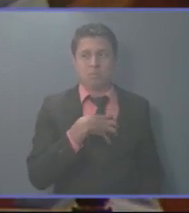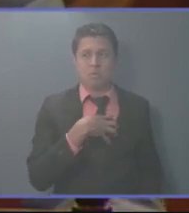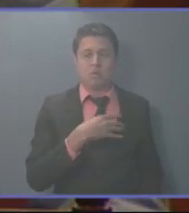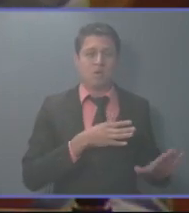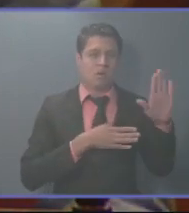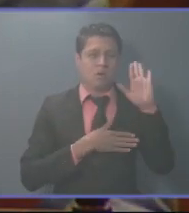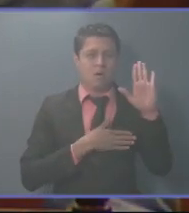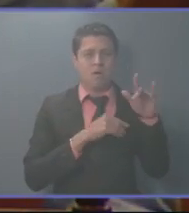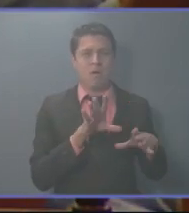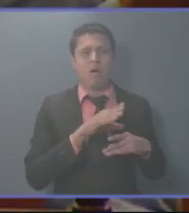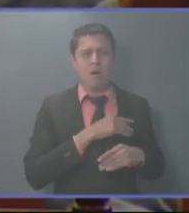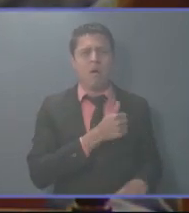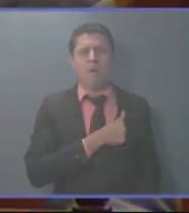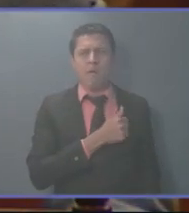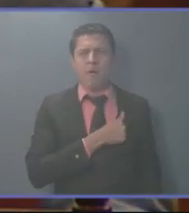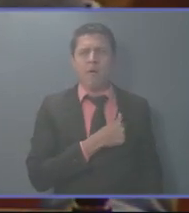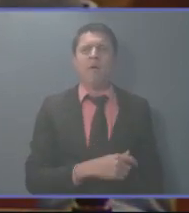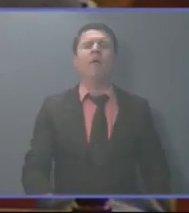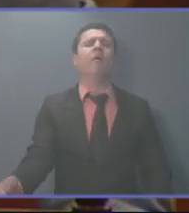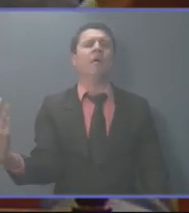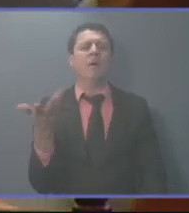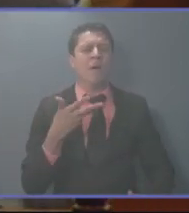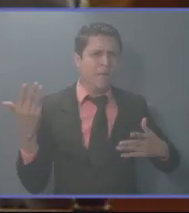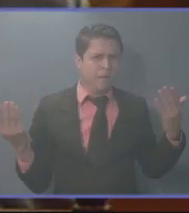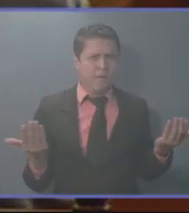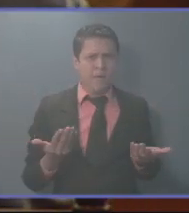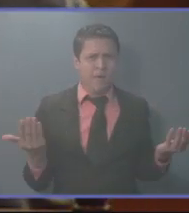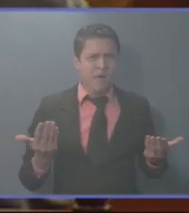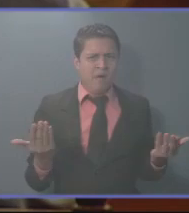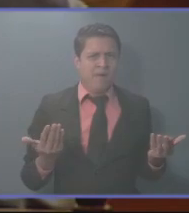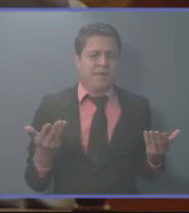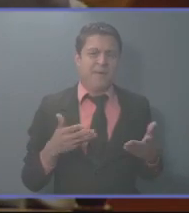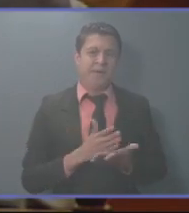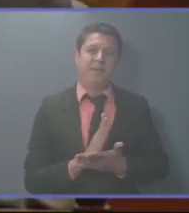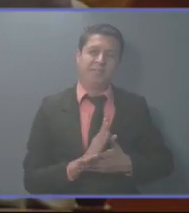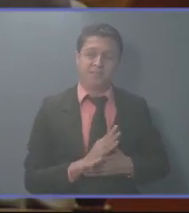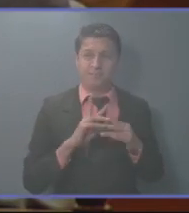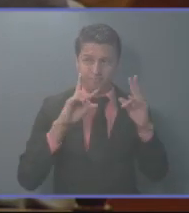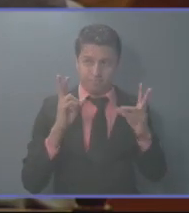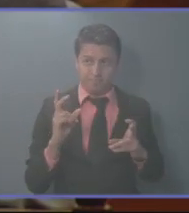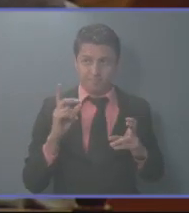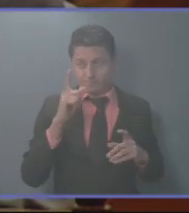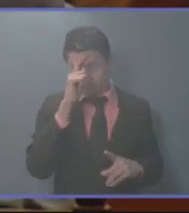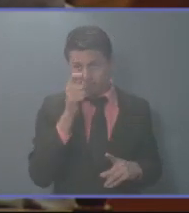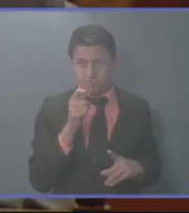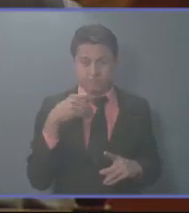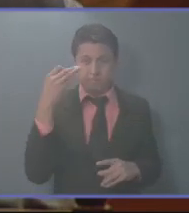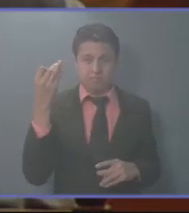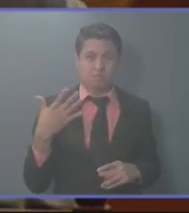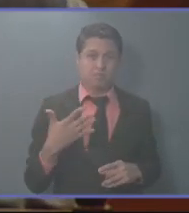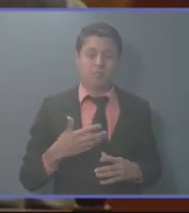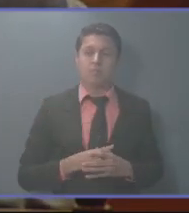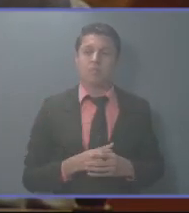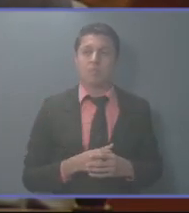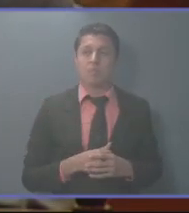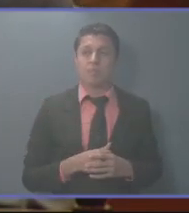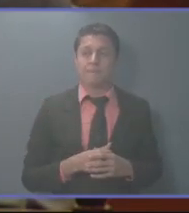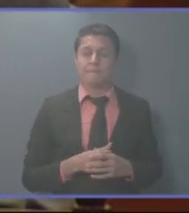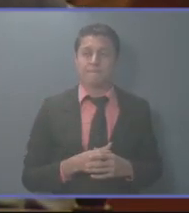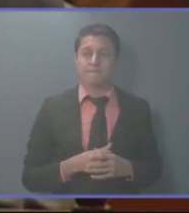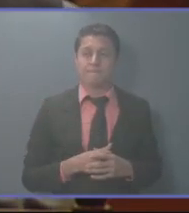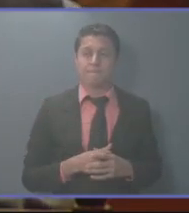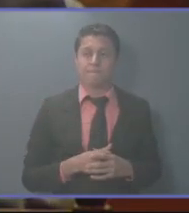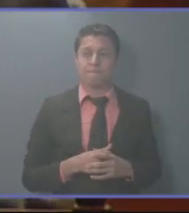cargo, lo hacemos bajo la palabra de honor, ser fieles a la